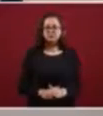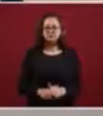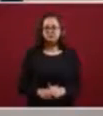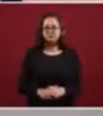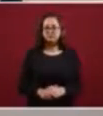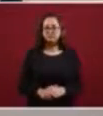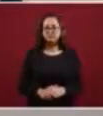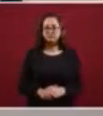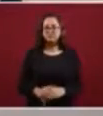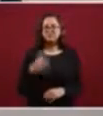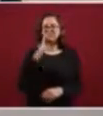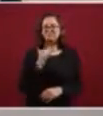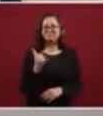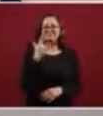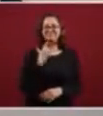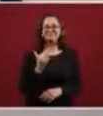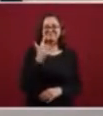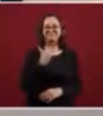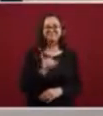de lucha.